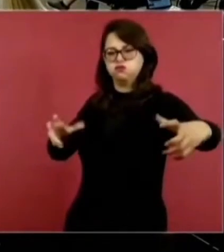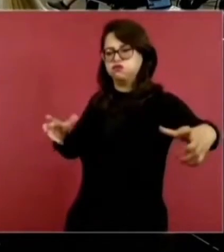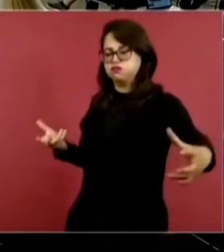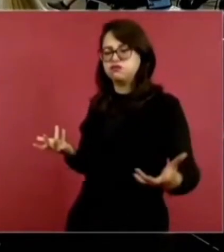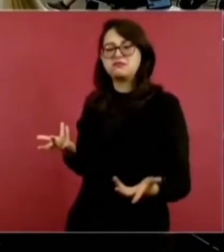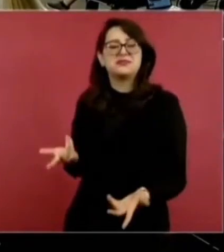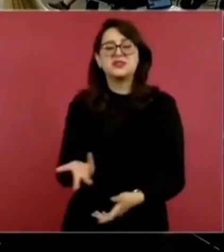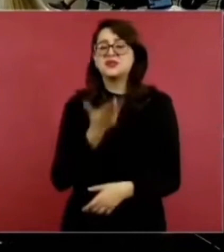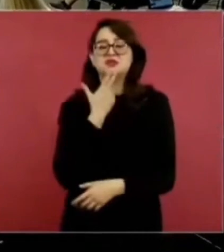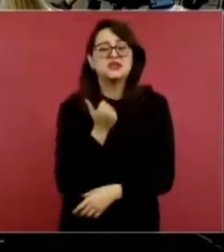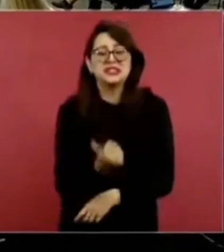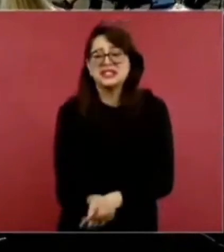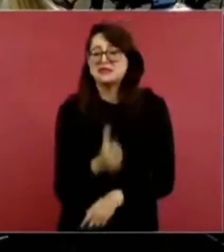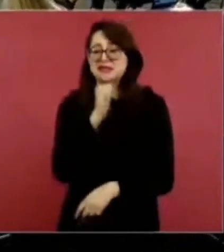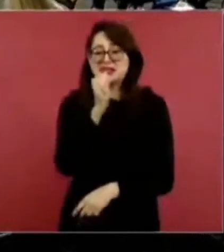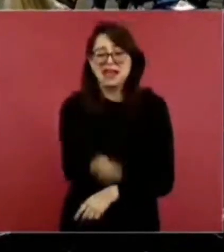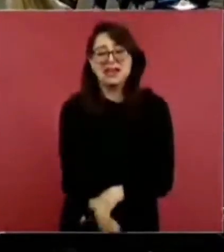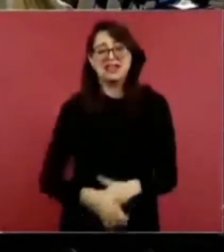Fíjense,